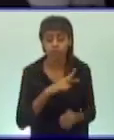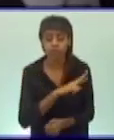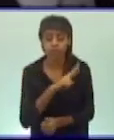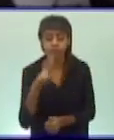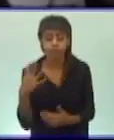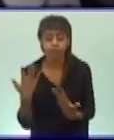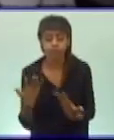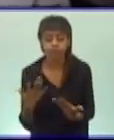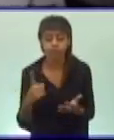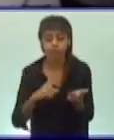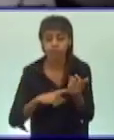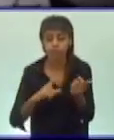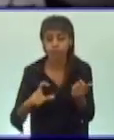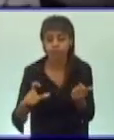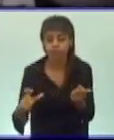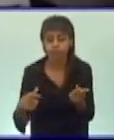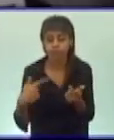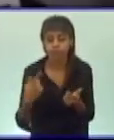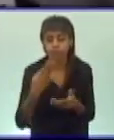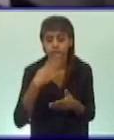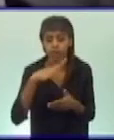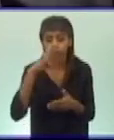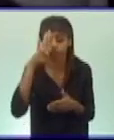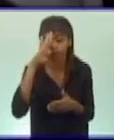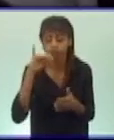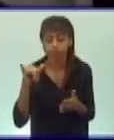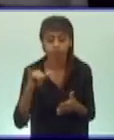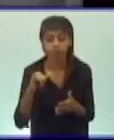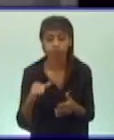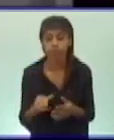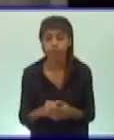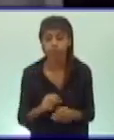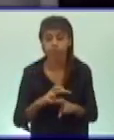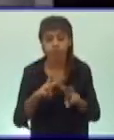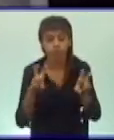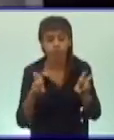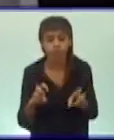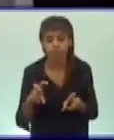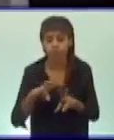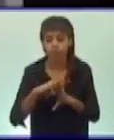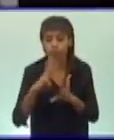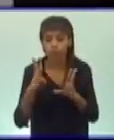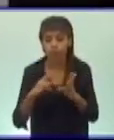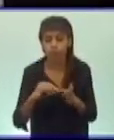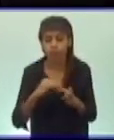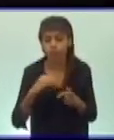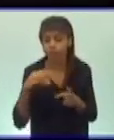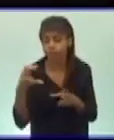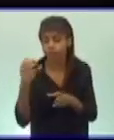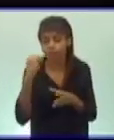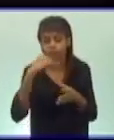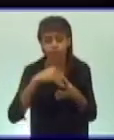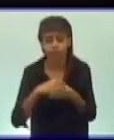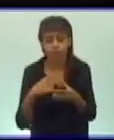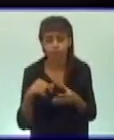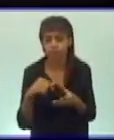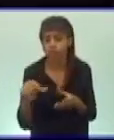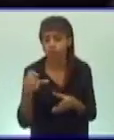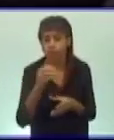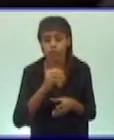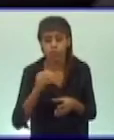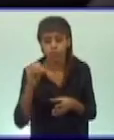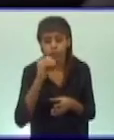el partido y el país, así como el secretariado del Comité Central, organismo auxiliar del Buró